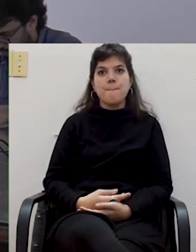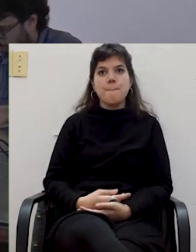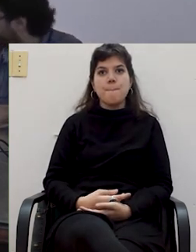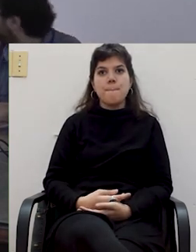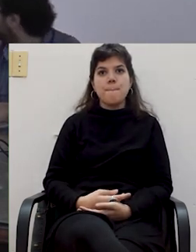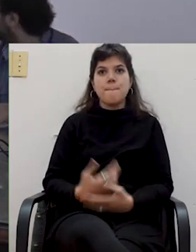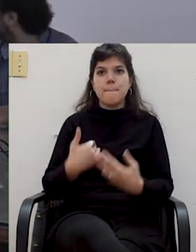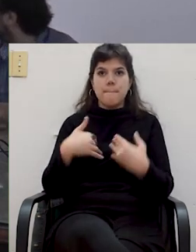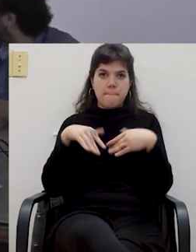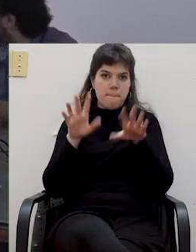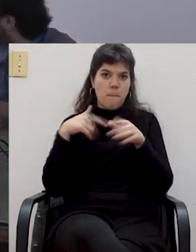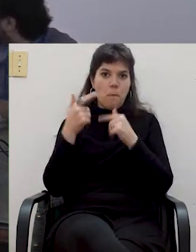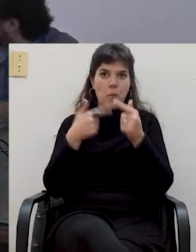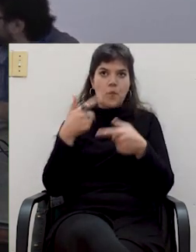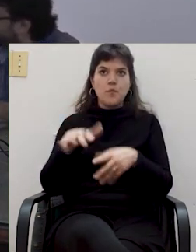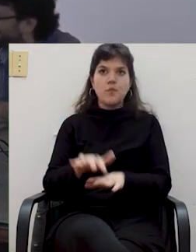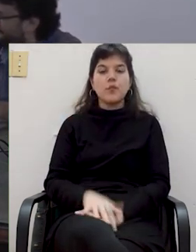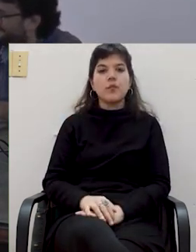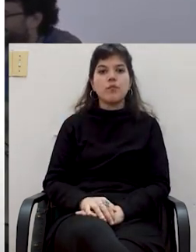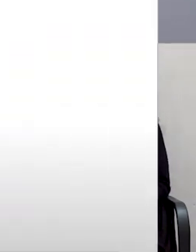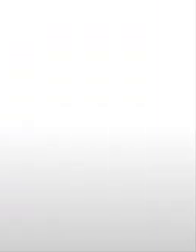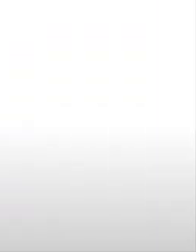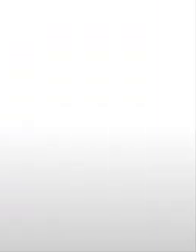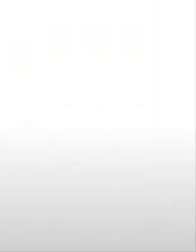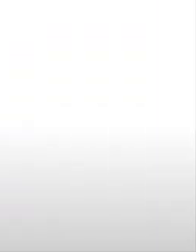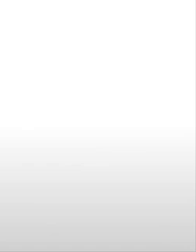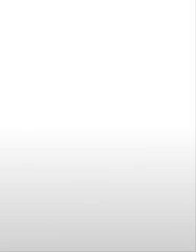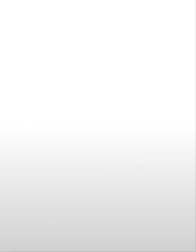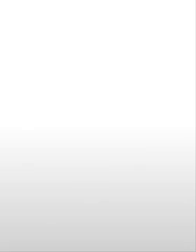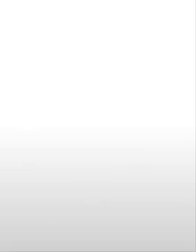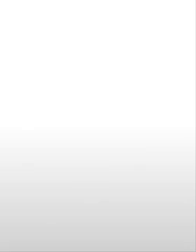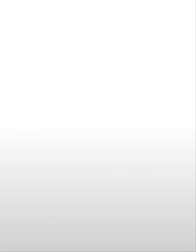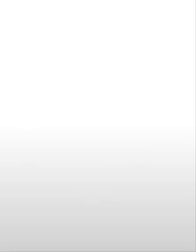dejo la palabra para continuar el diálogo.